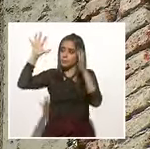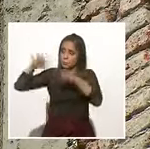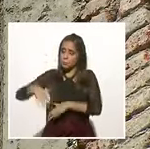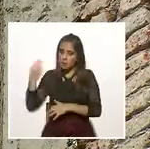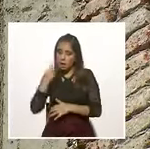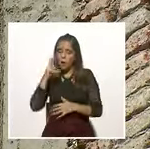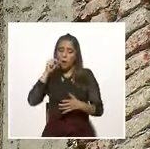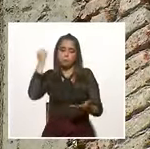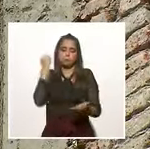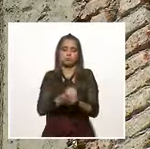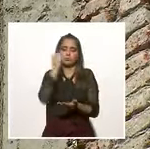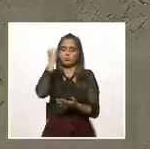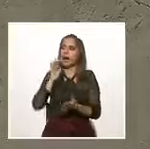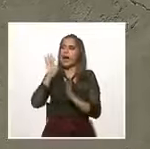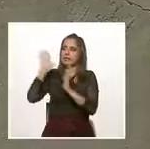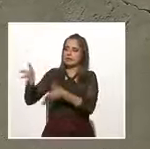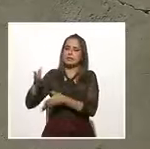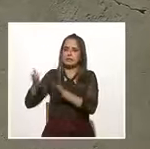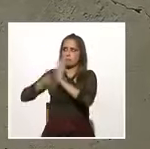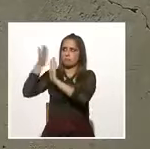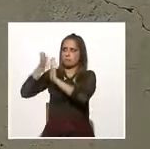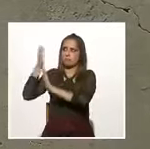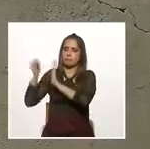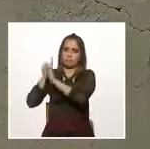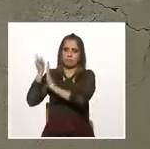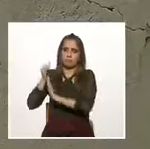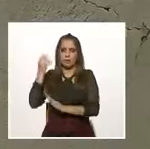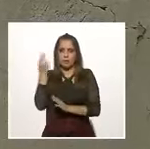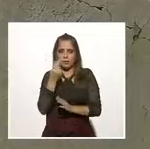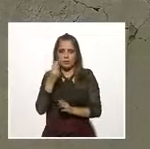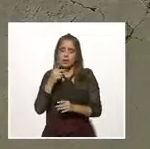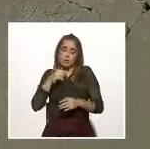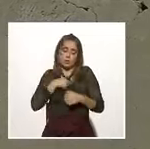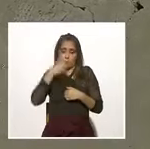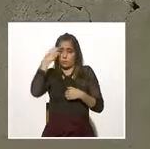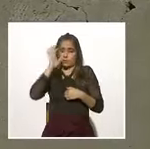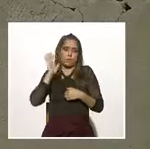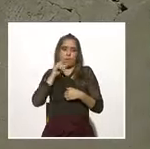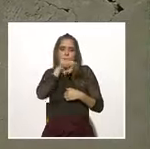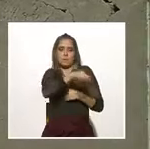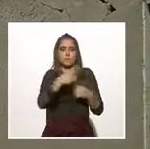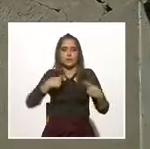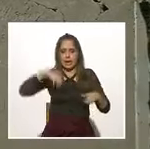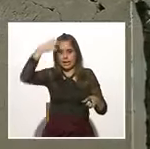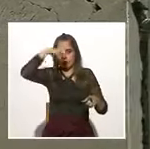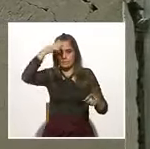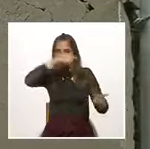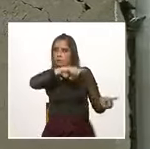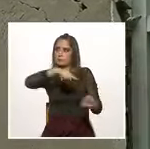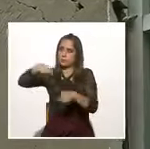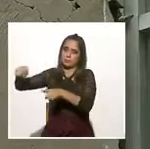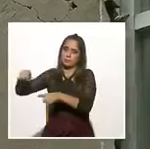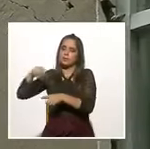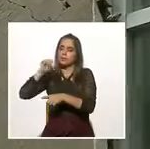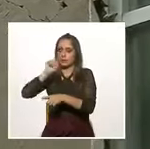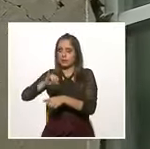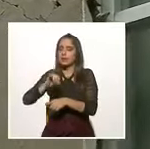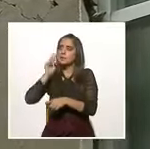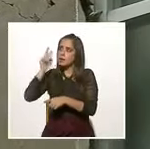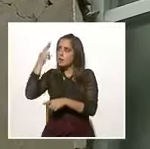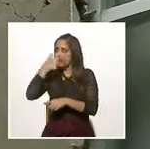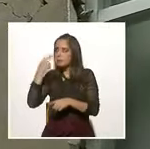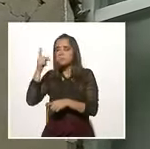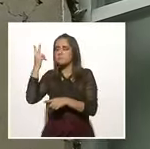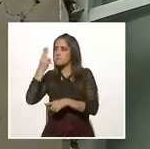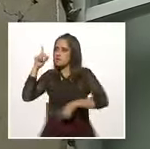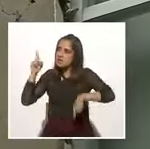estructural solamente lo puede hacer un corresponsal de seguridad estructural, que son los especialistas,